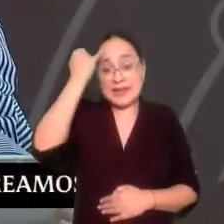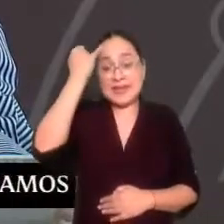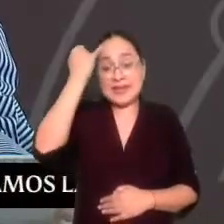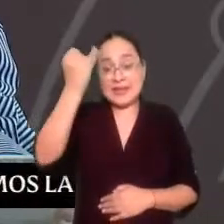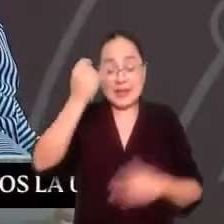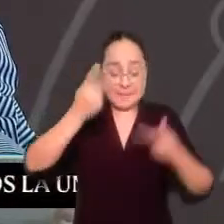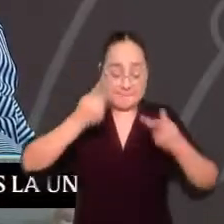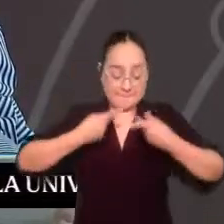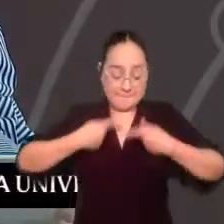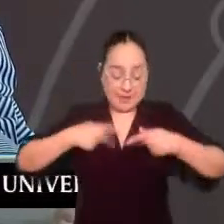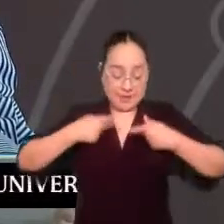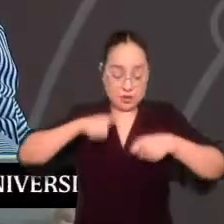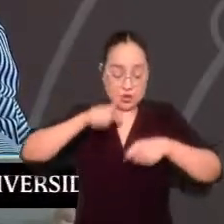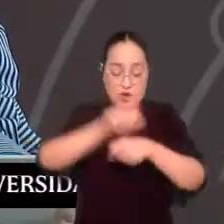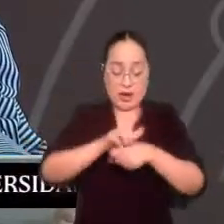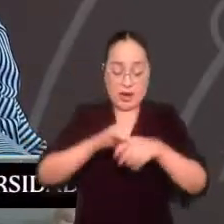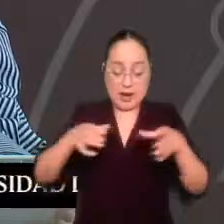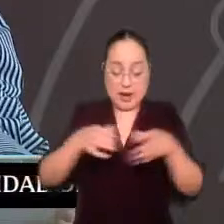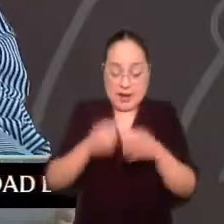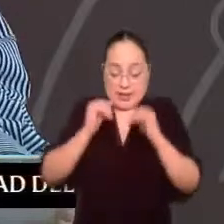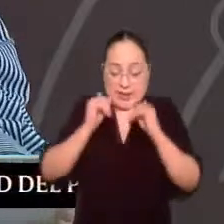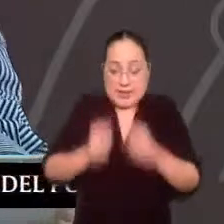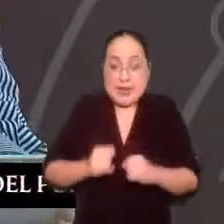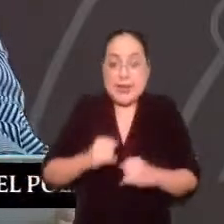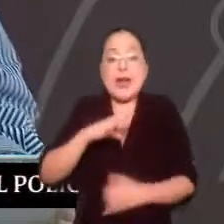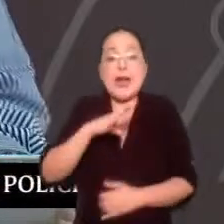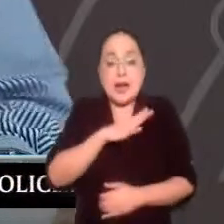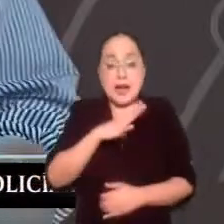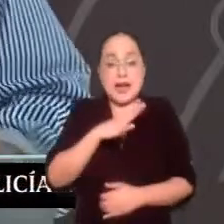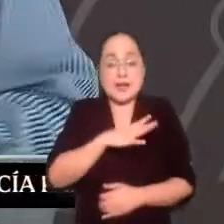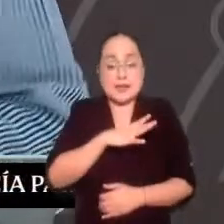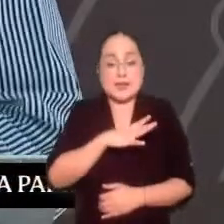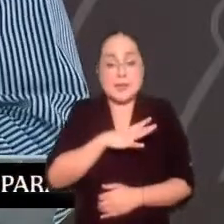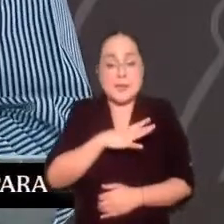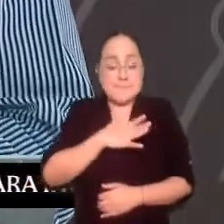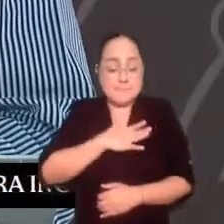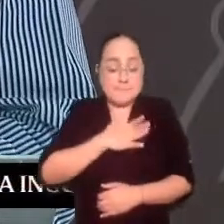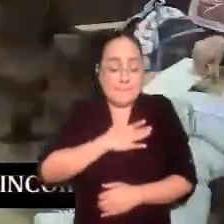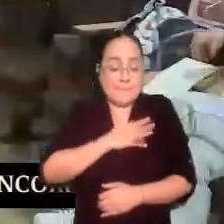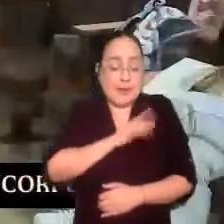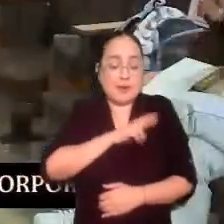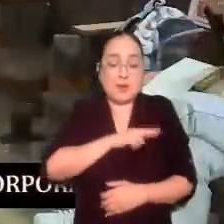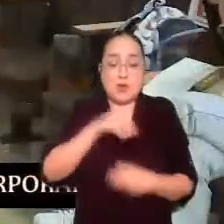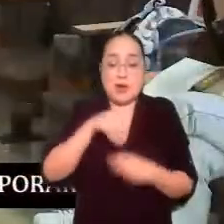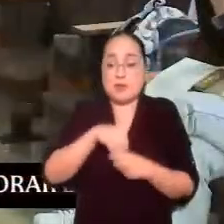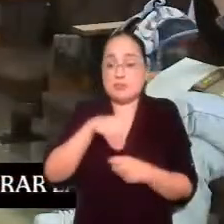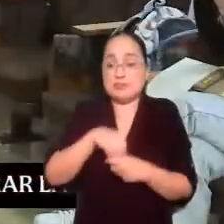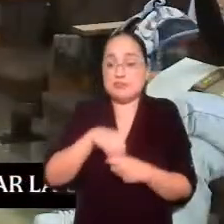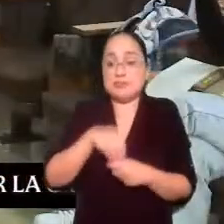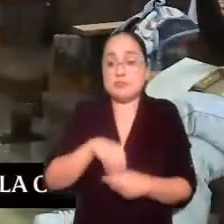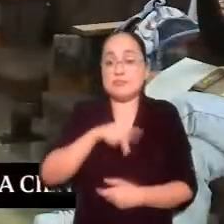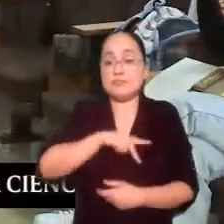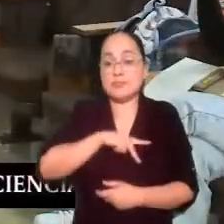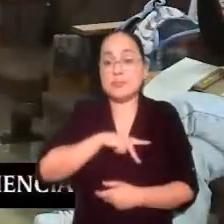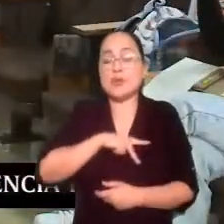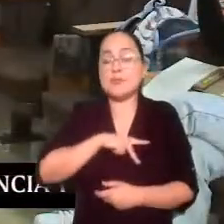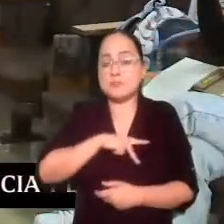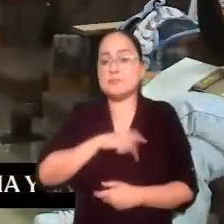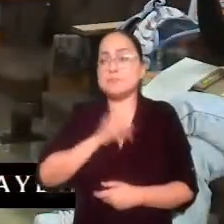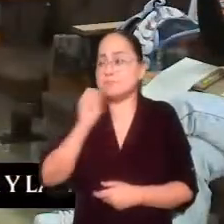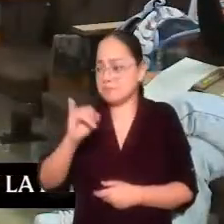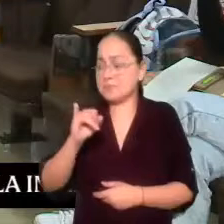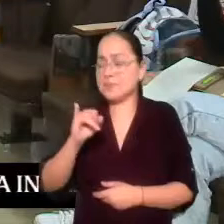personales, individuales, privadas. Creo en la Iglesia